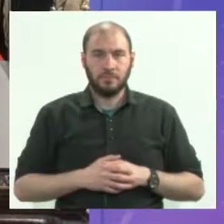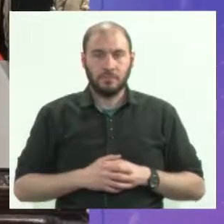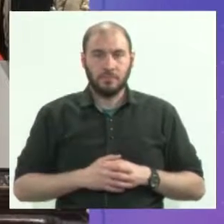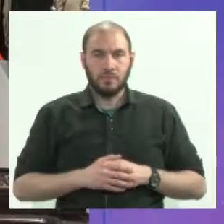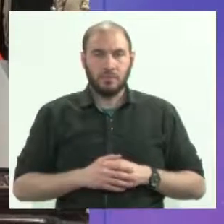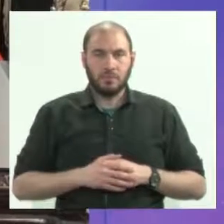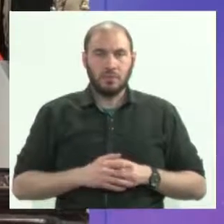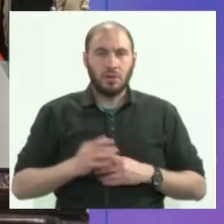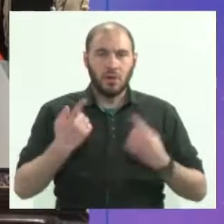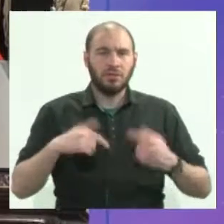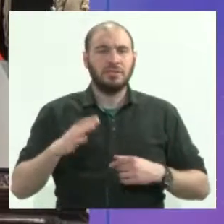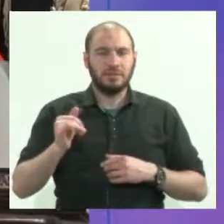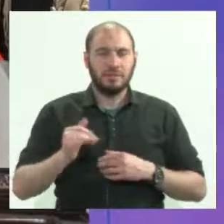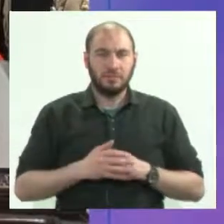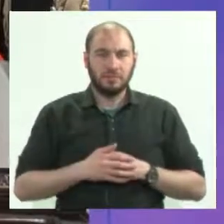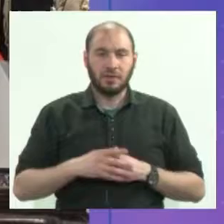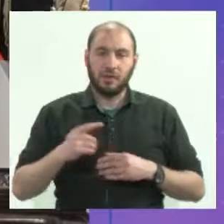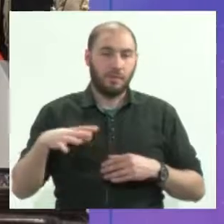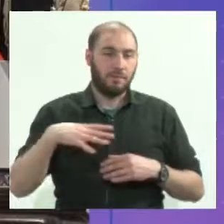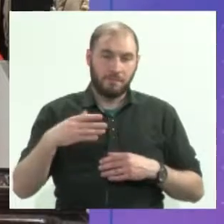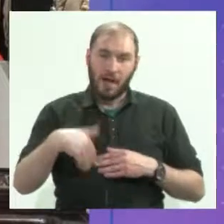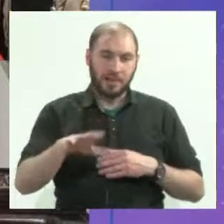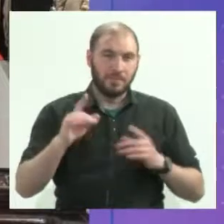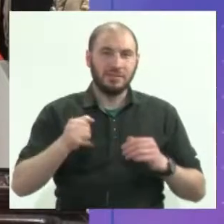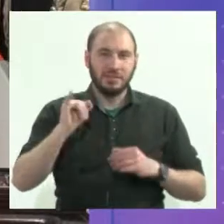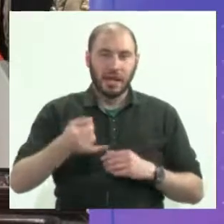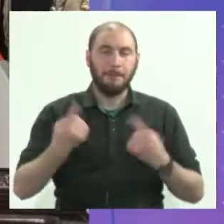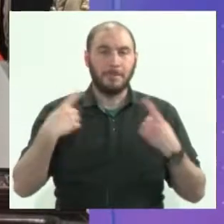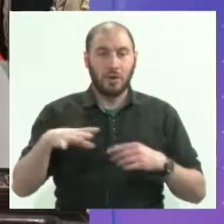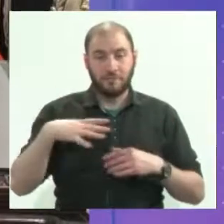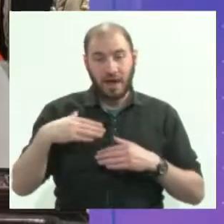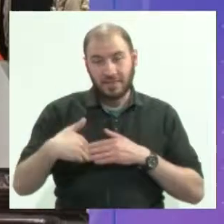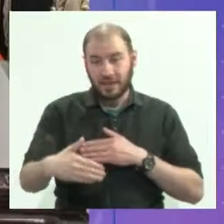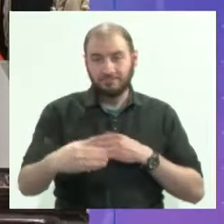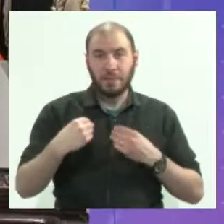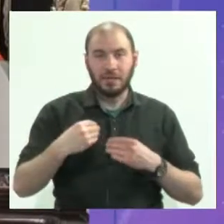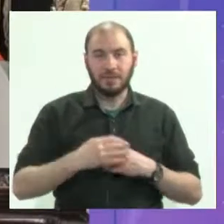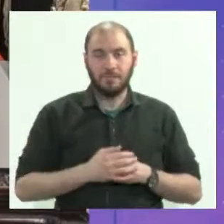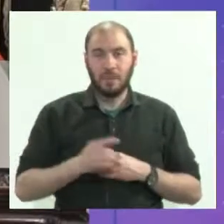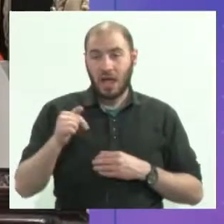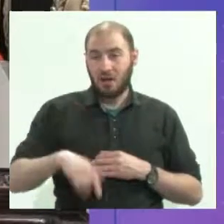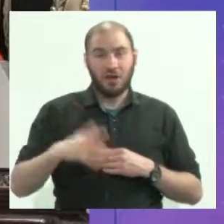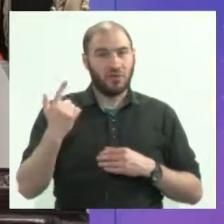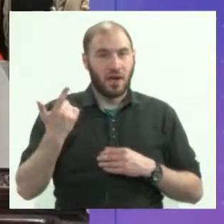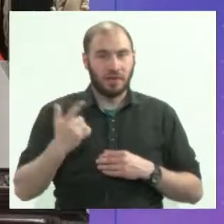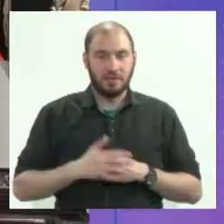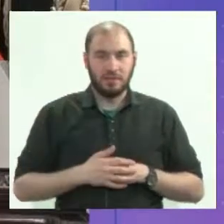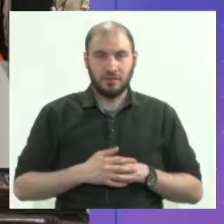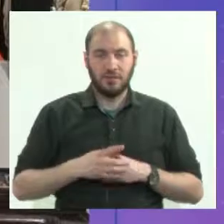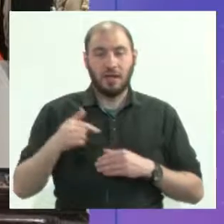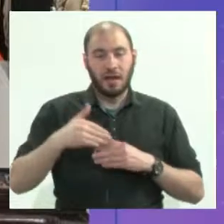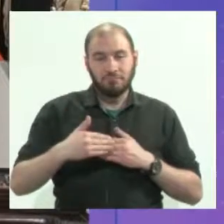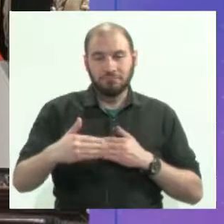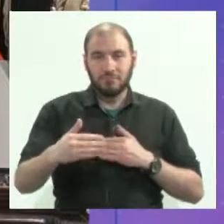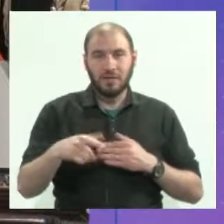es algo que sí, tarde o temprano va a ocurrir, pero mientras tanto no está ocurriendo y mientras